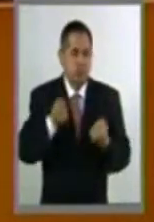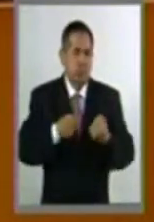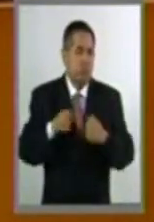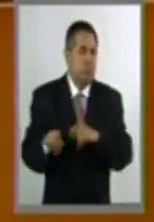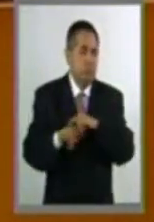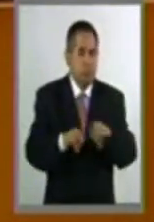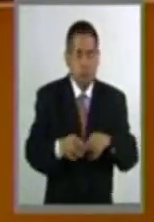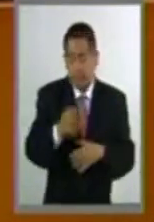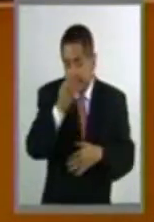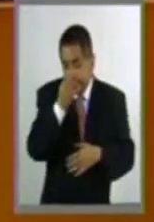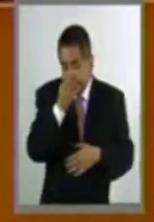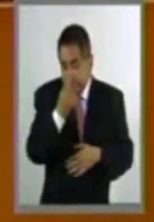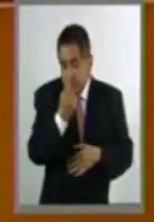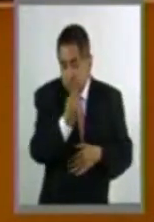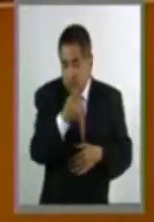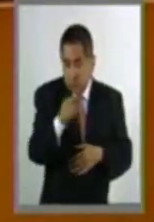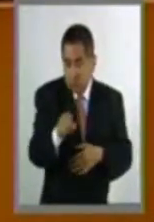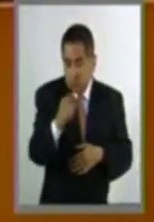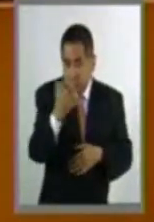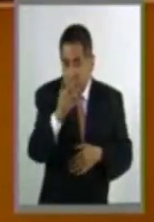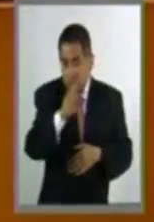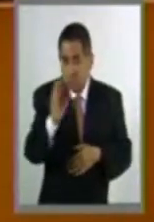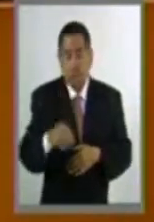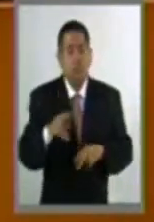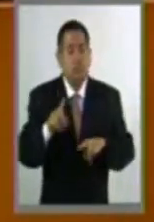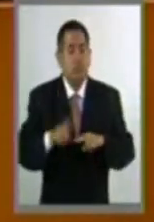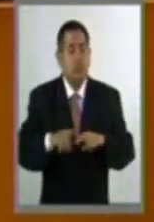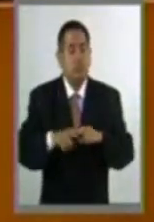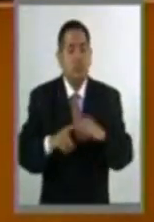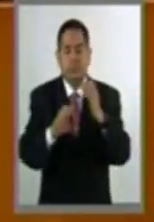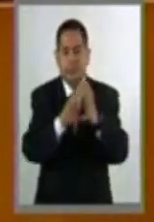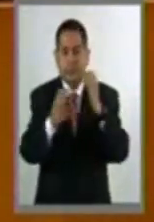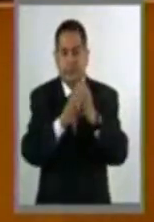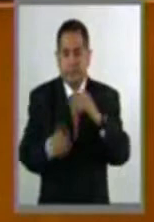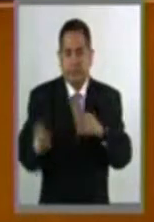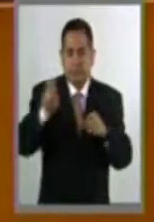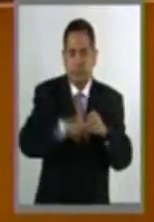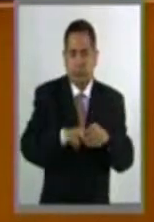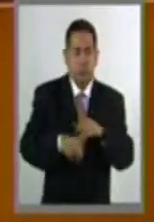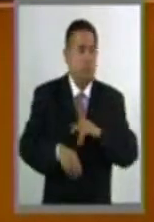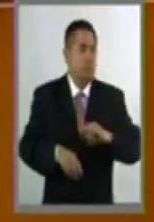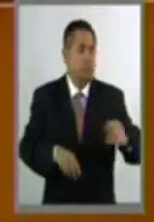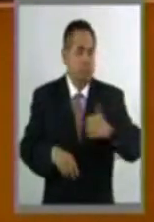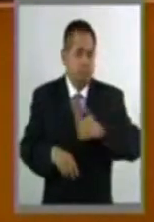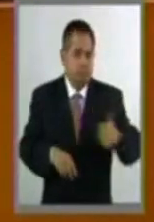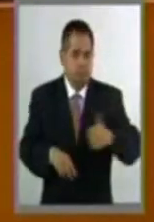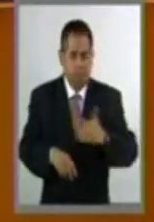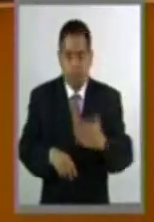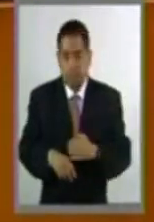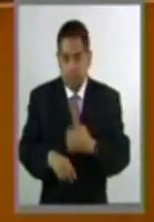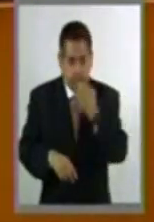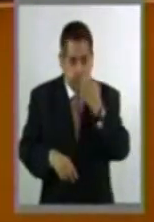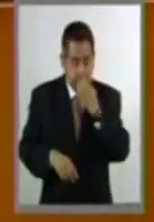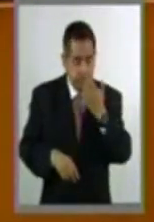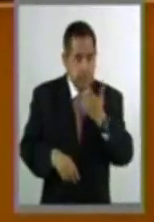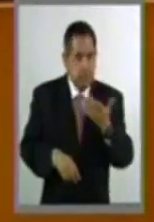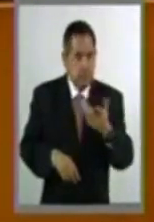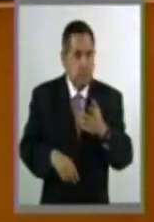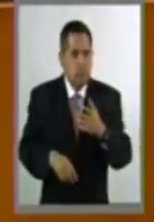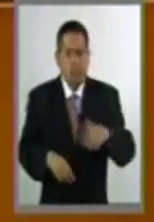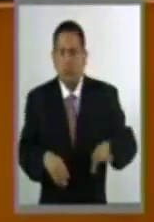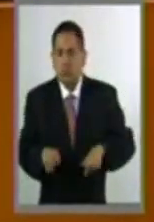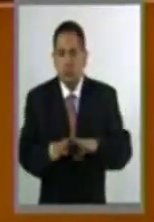el 1.5% utilizó el transporte escolar. En las escuelas públicas, el 85% del